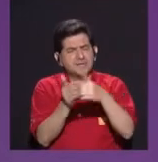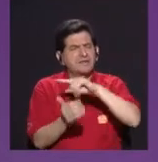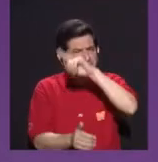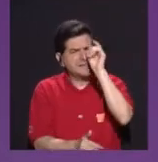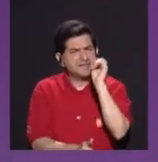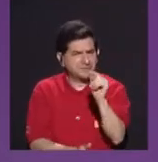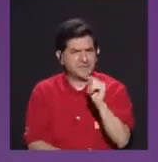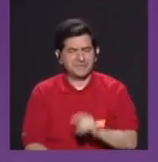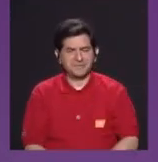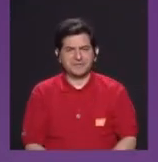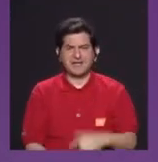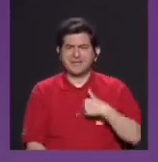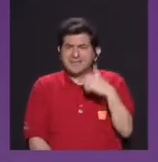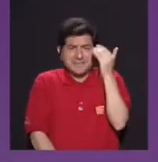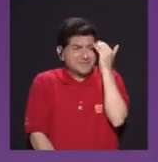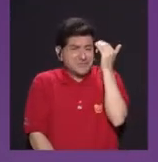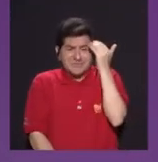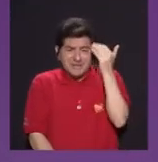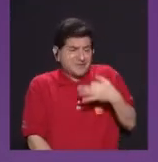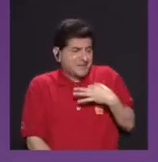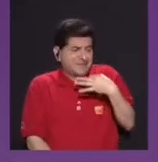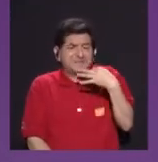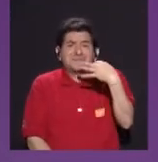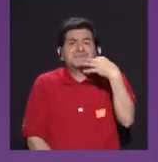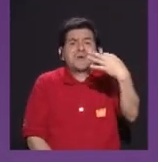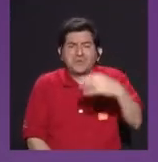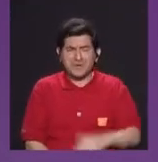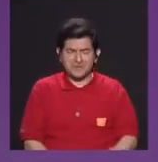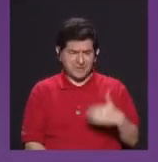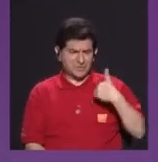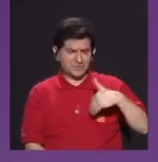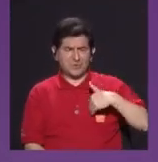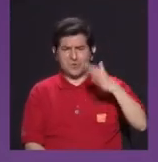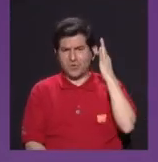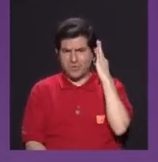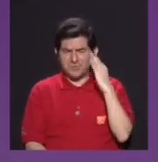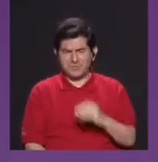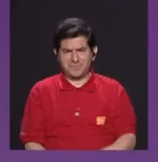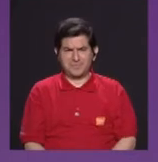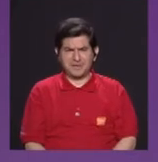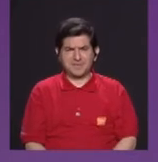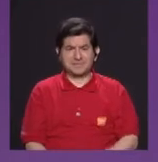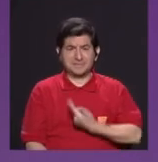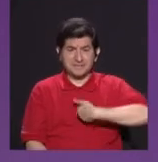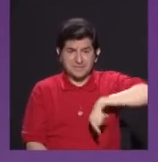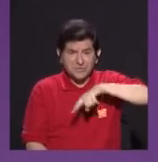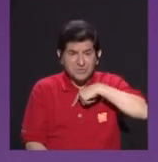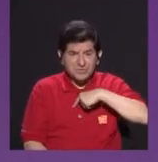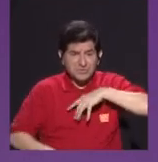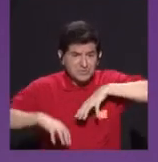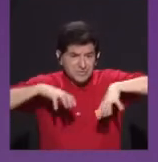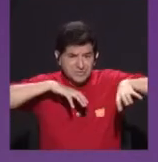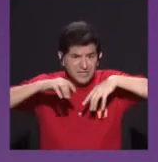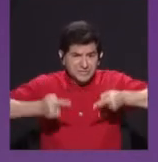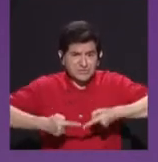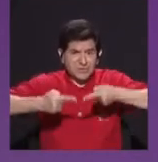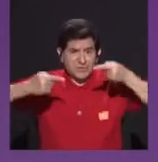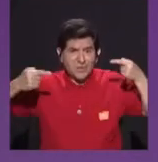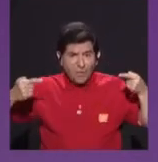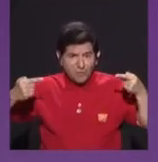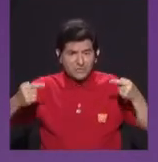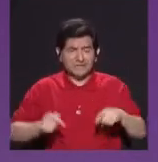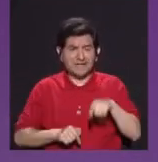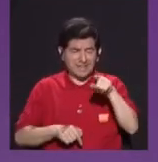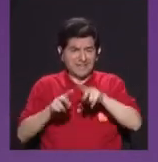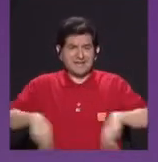ese sentido como me entero cotidianamente mujeres como nos enteramos que estamos actuando en contra de